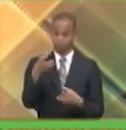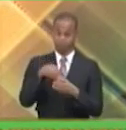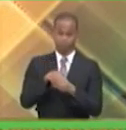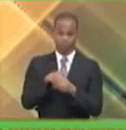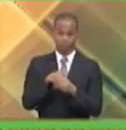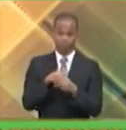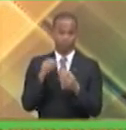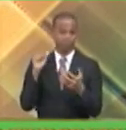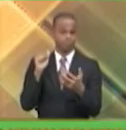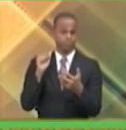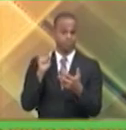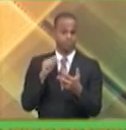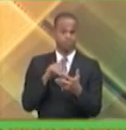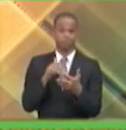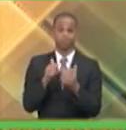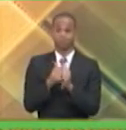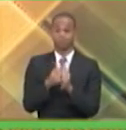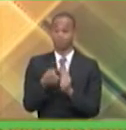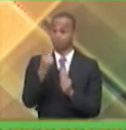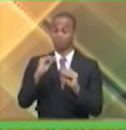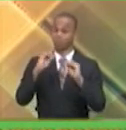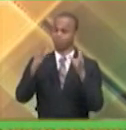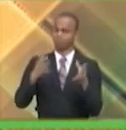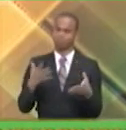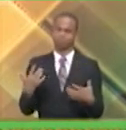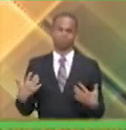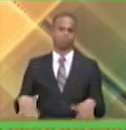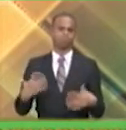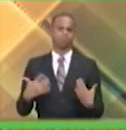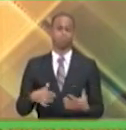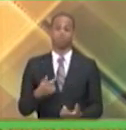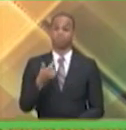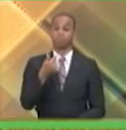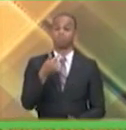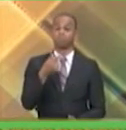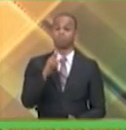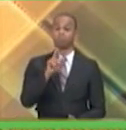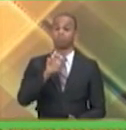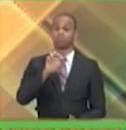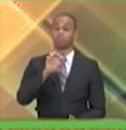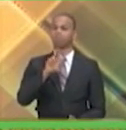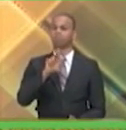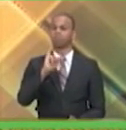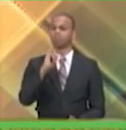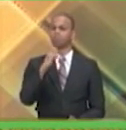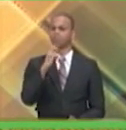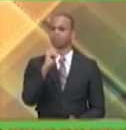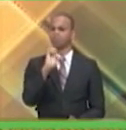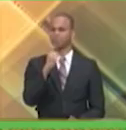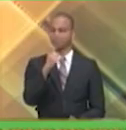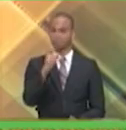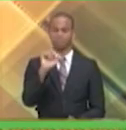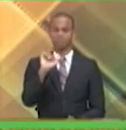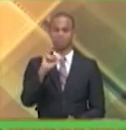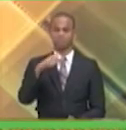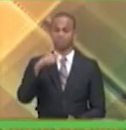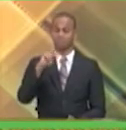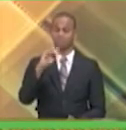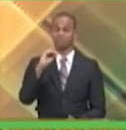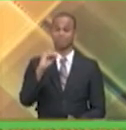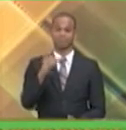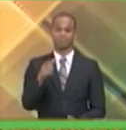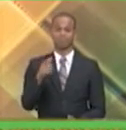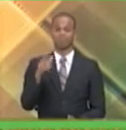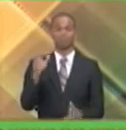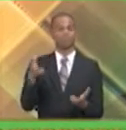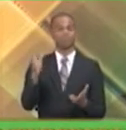de estudiar con un maestro que Guarionés aquí. Sí. Maestro Guarionés Aquino, el padre, porque